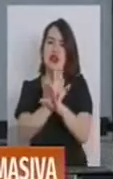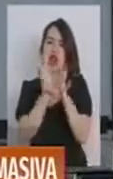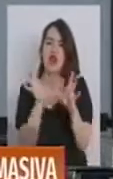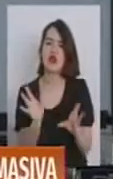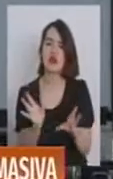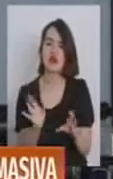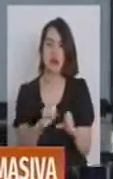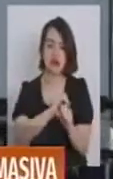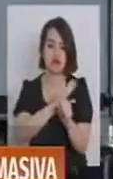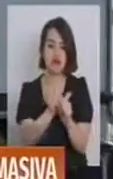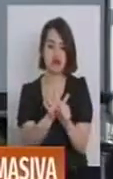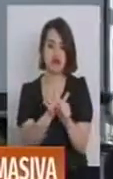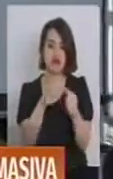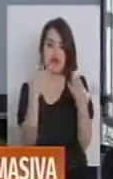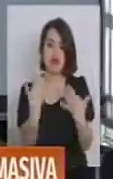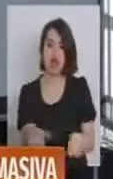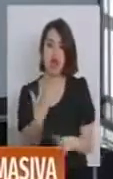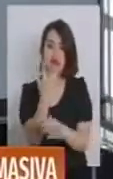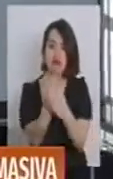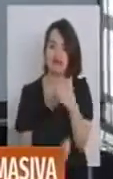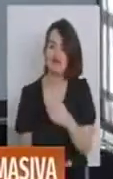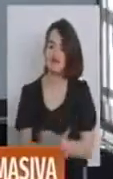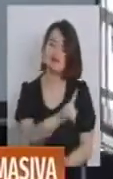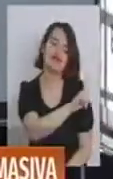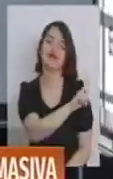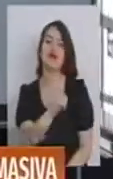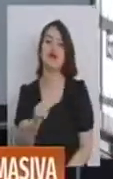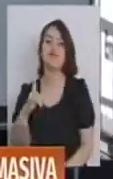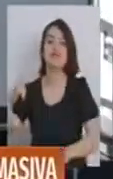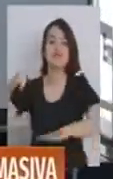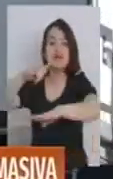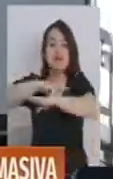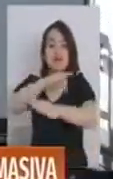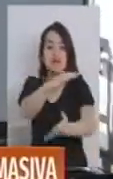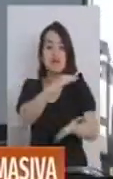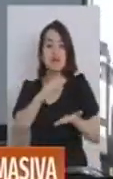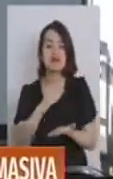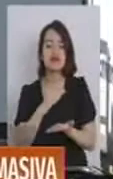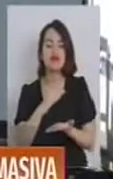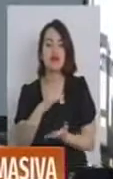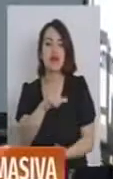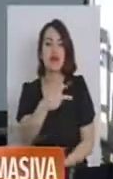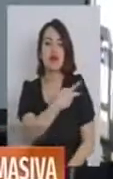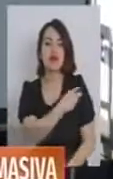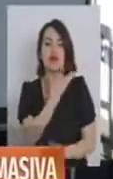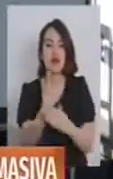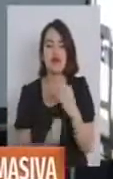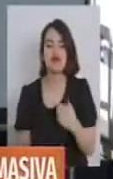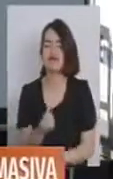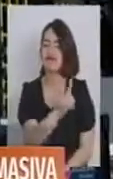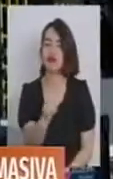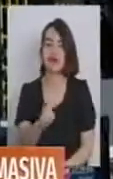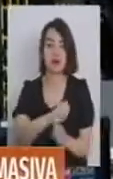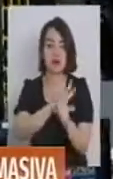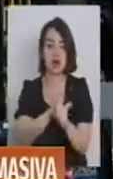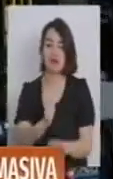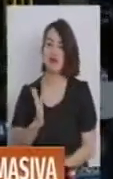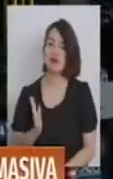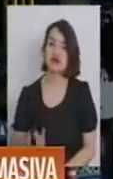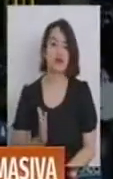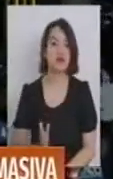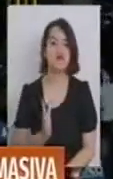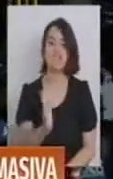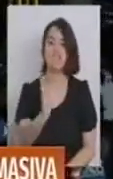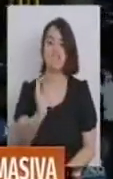la pandemia no ha terminado con el aterrizaje de este avión. La pandemia sigue entre nosotros y